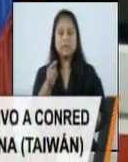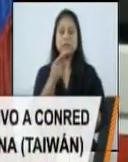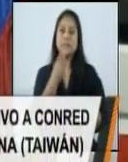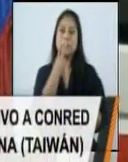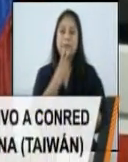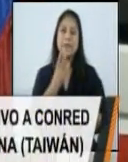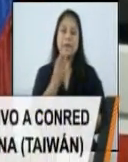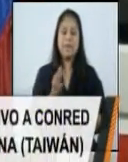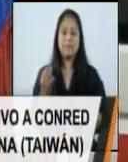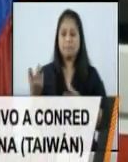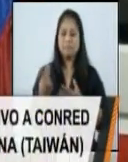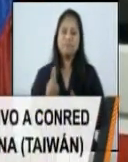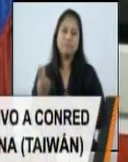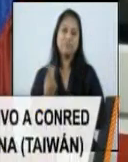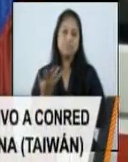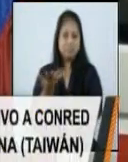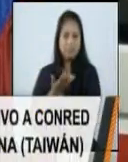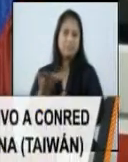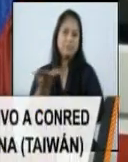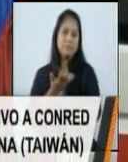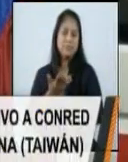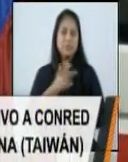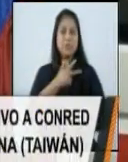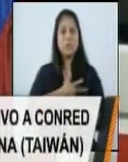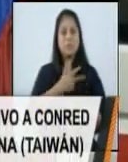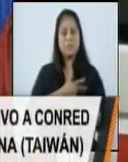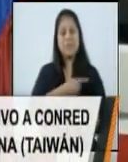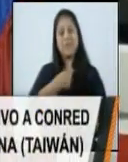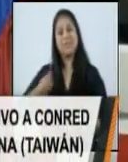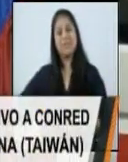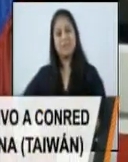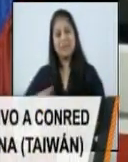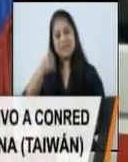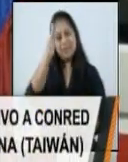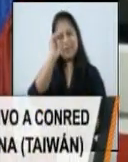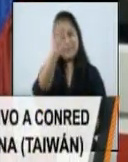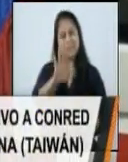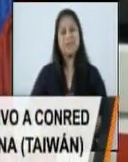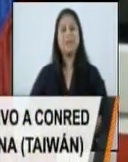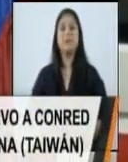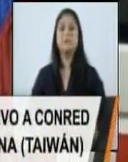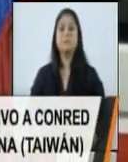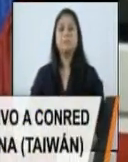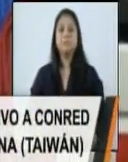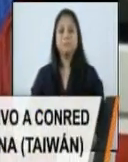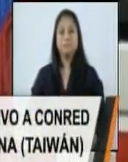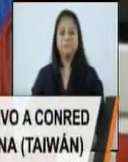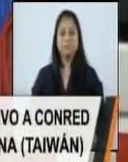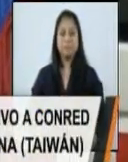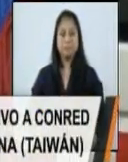que tenemos entre Taiwán y la República de Guatemala. Que Dios les bendiga.